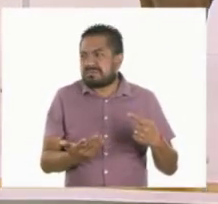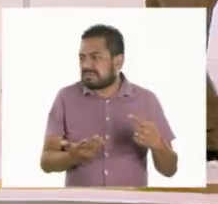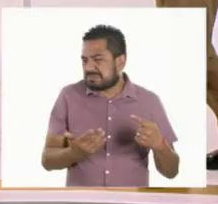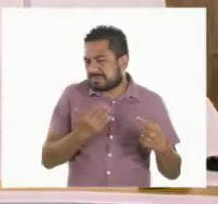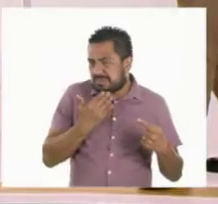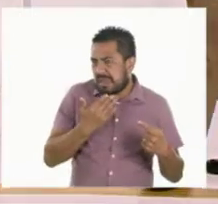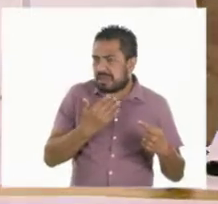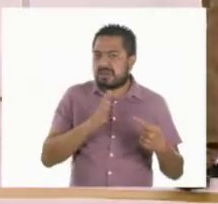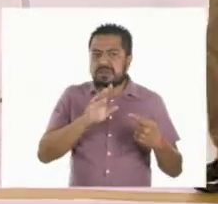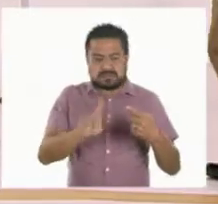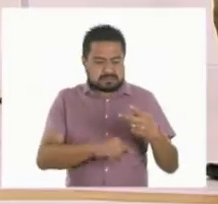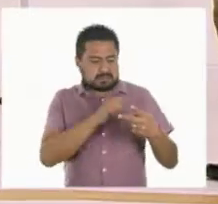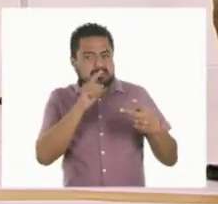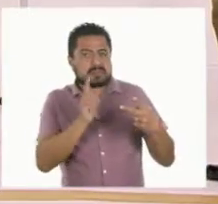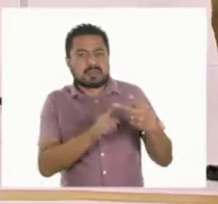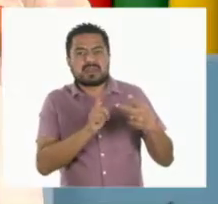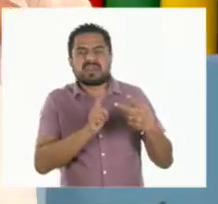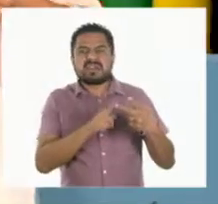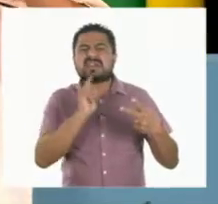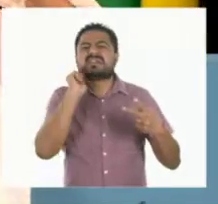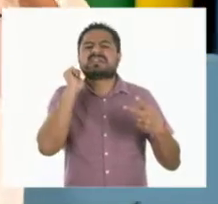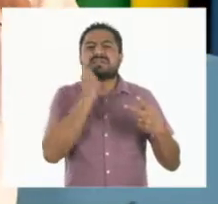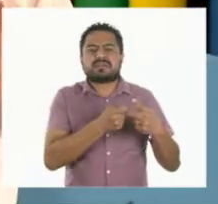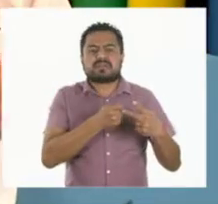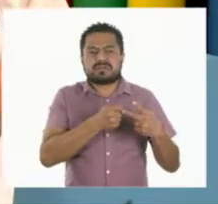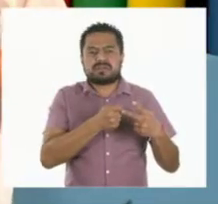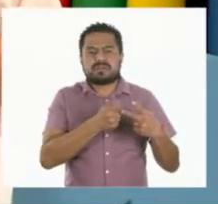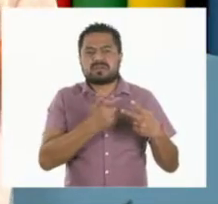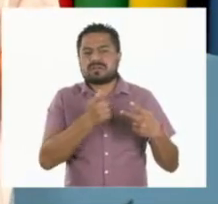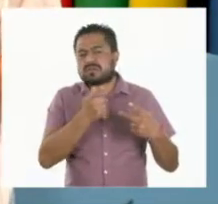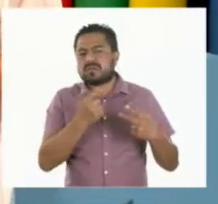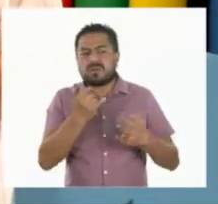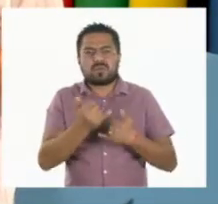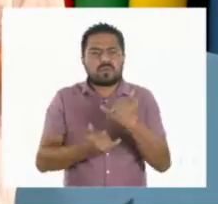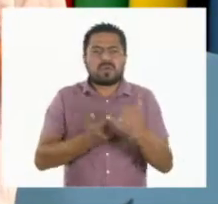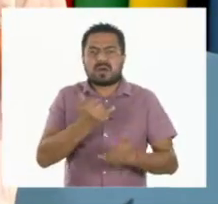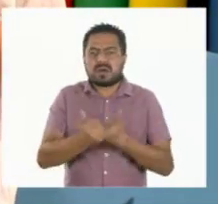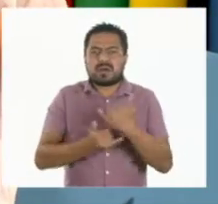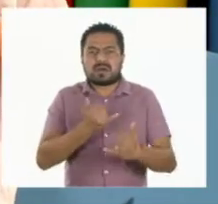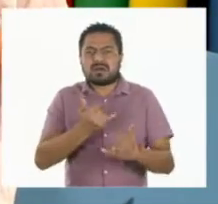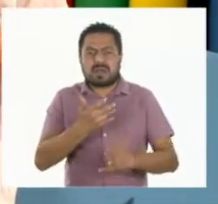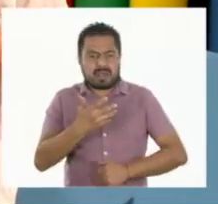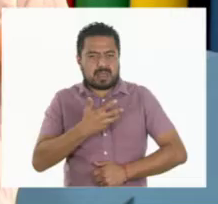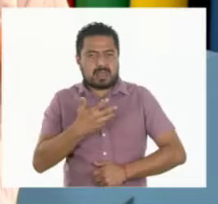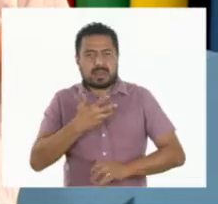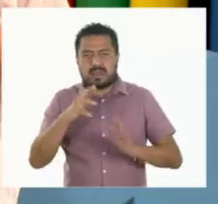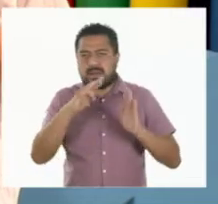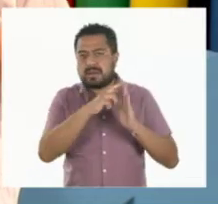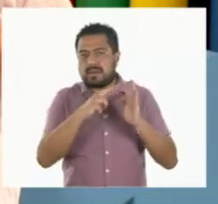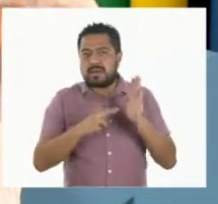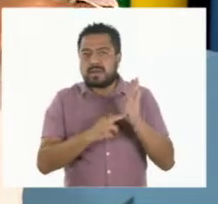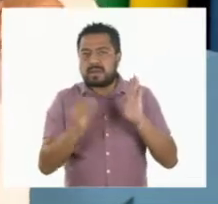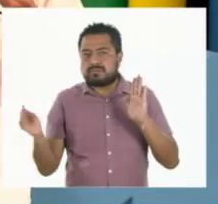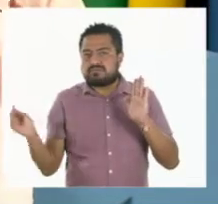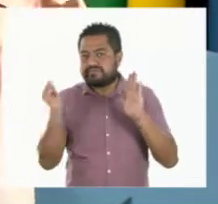Pero la segunda es que normalmente los juegos tienen reglas.